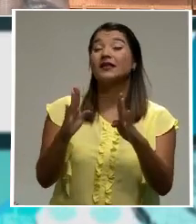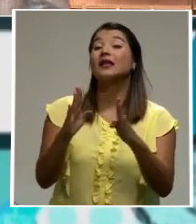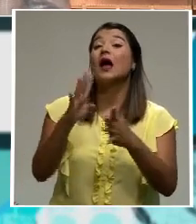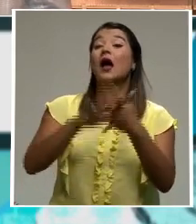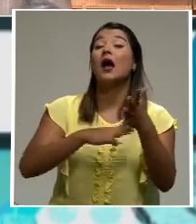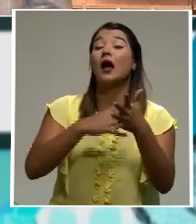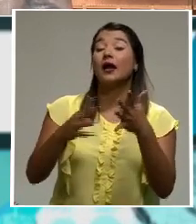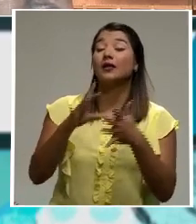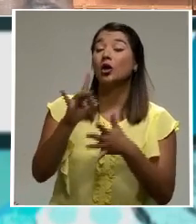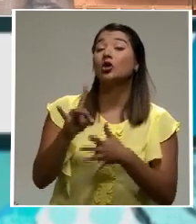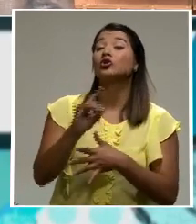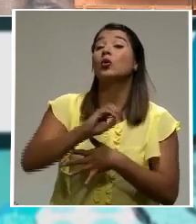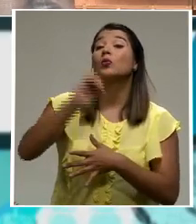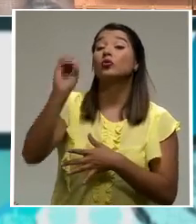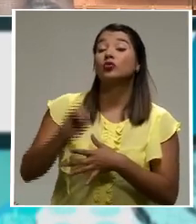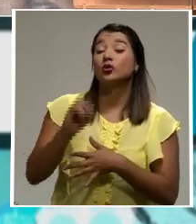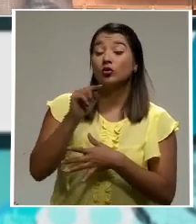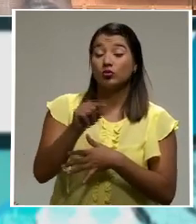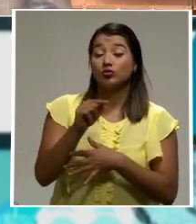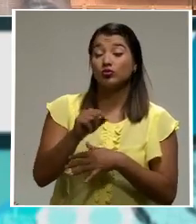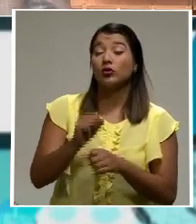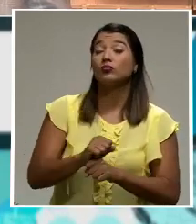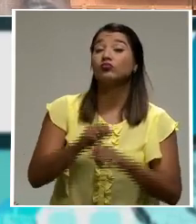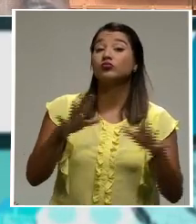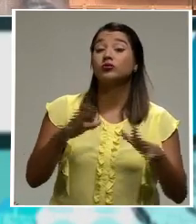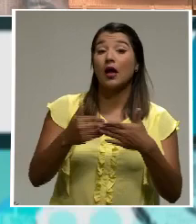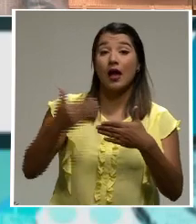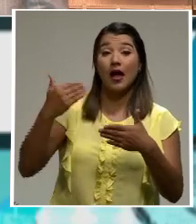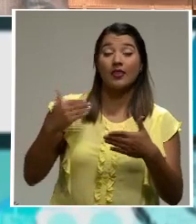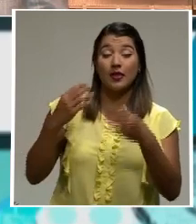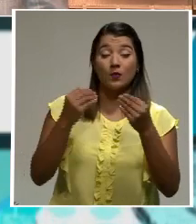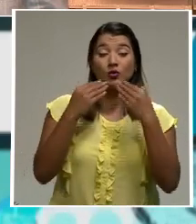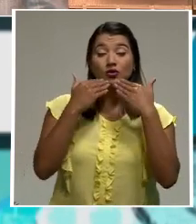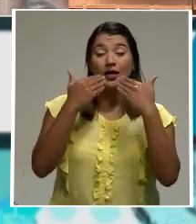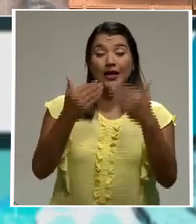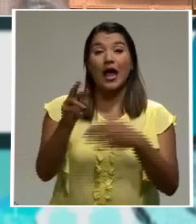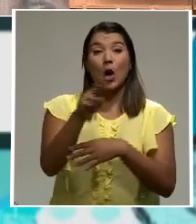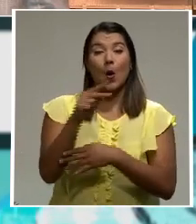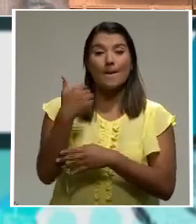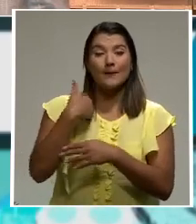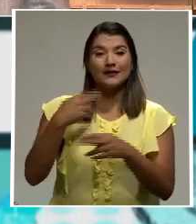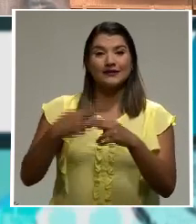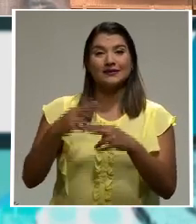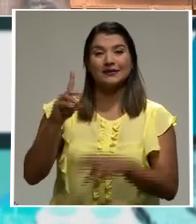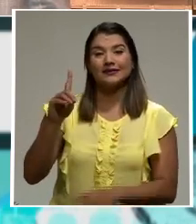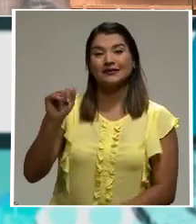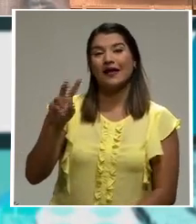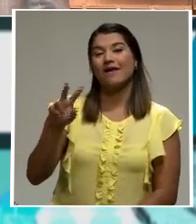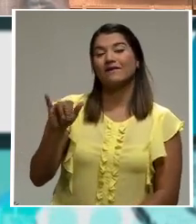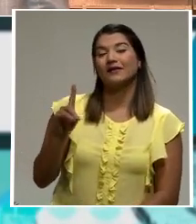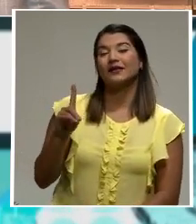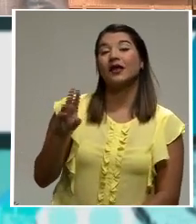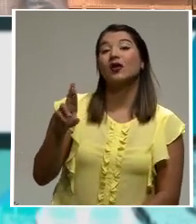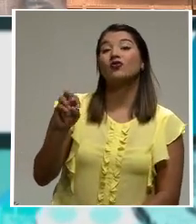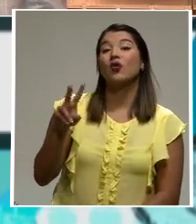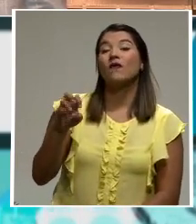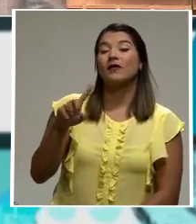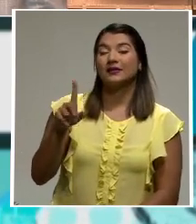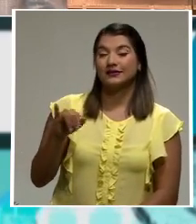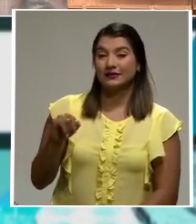8 proyectos que usted detalló anteriormente. Muchas gracias a nuestro compañero David Roversi desde el